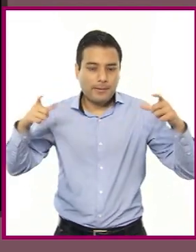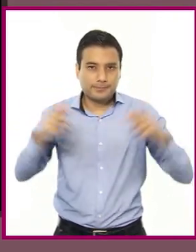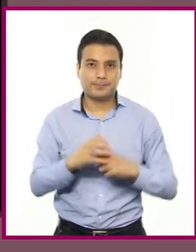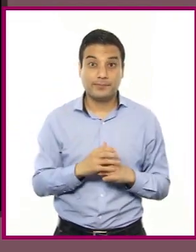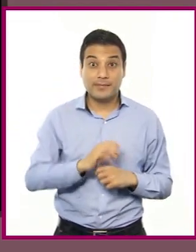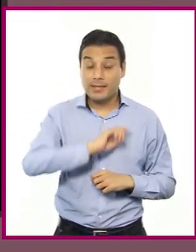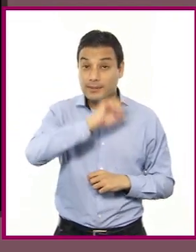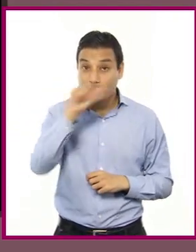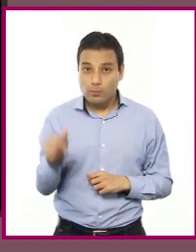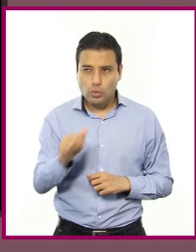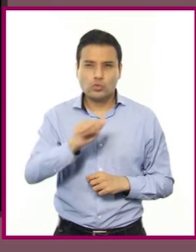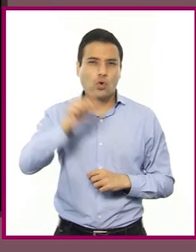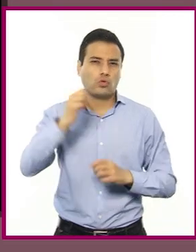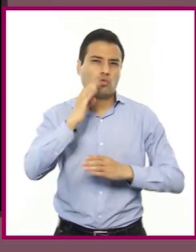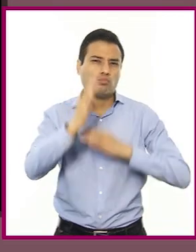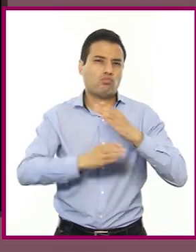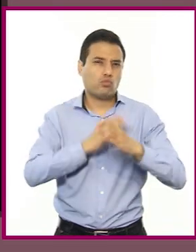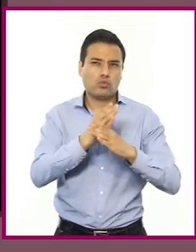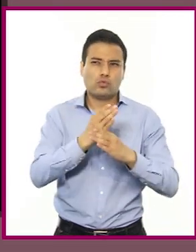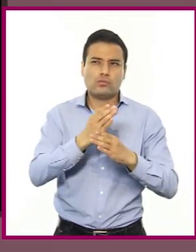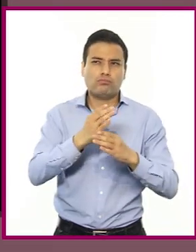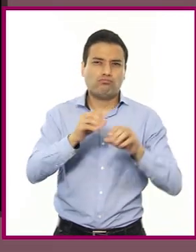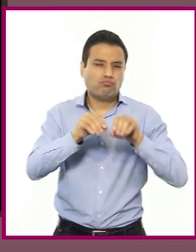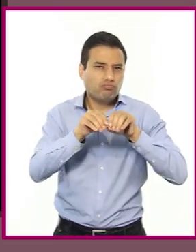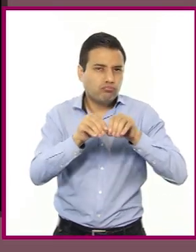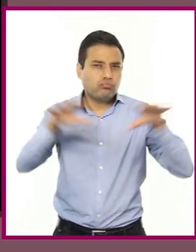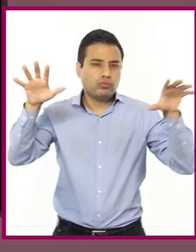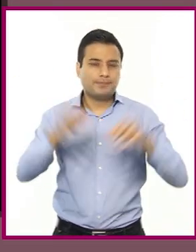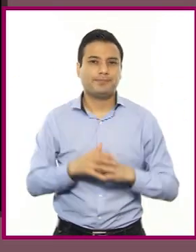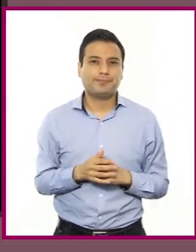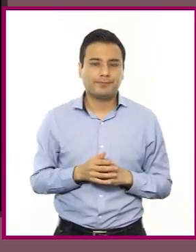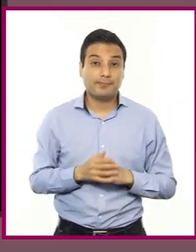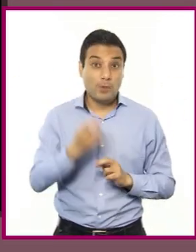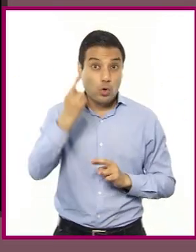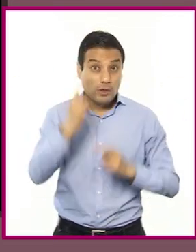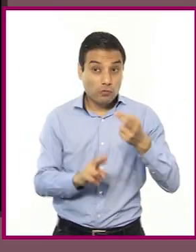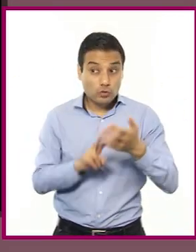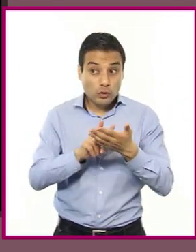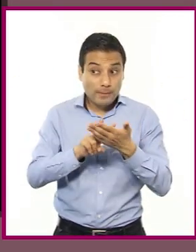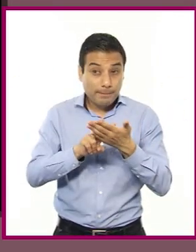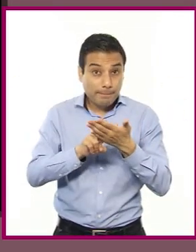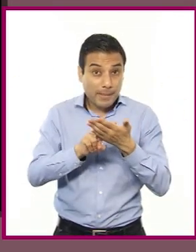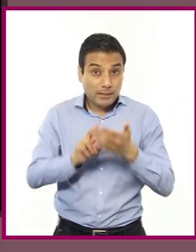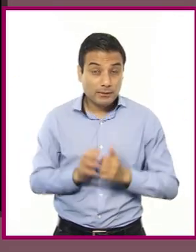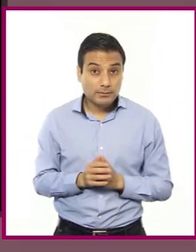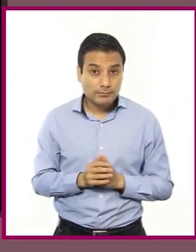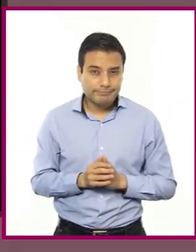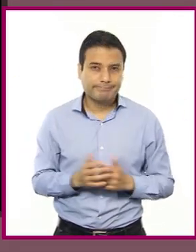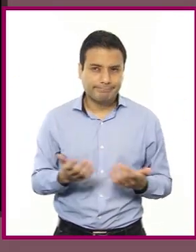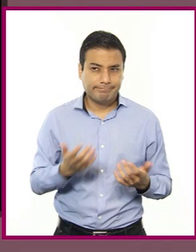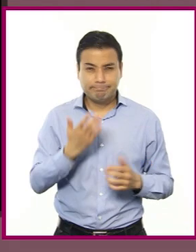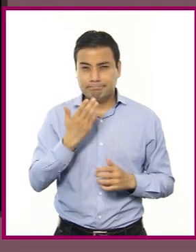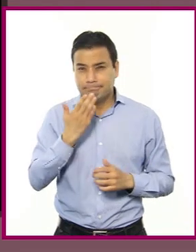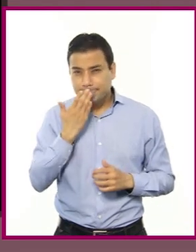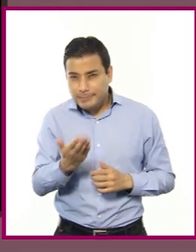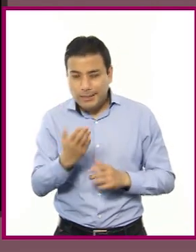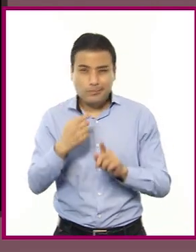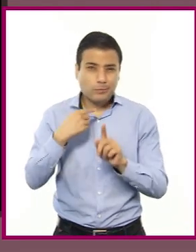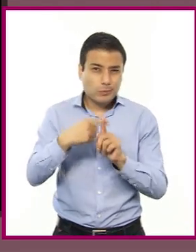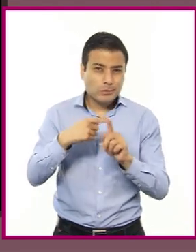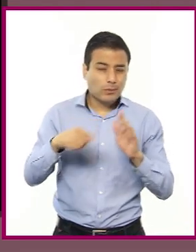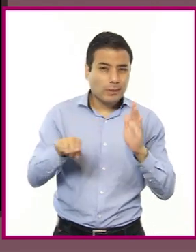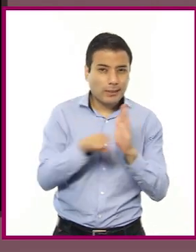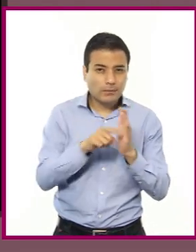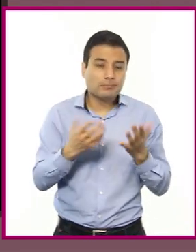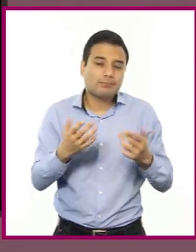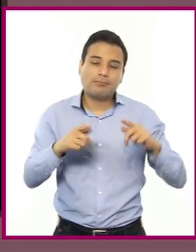fueron difundidas por el mundo. Sin embargo, los efectos de la Revolución Verde se encuentran a debate en la actualidad, pues algunos